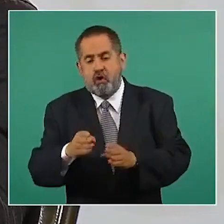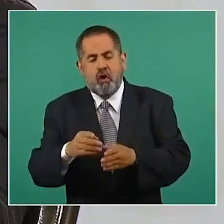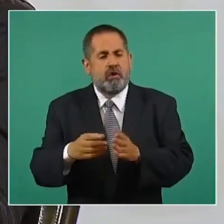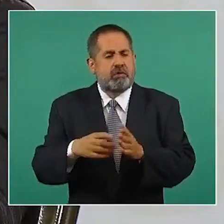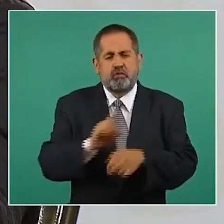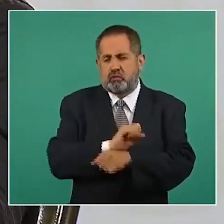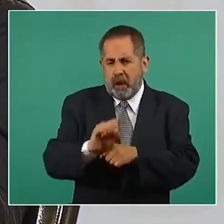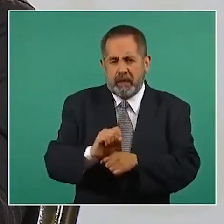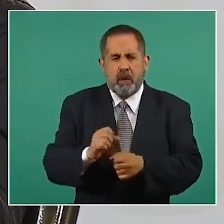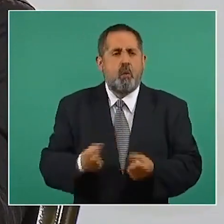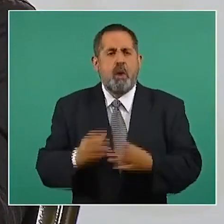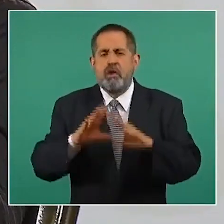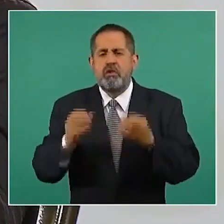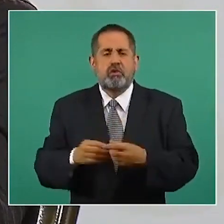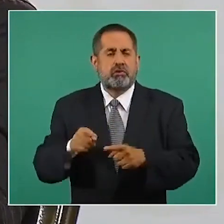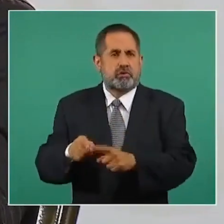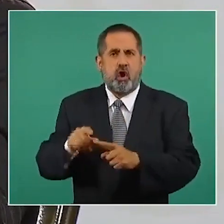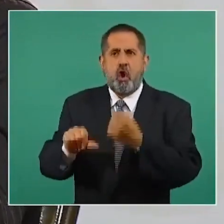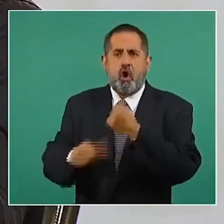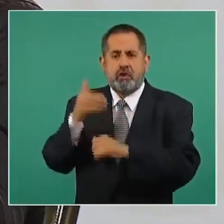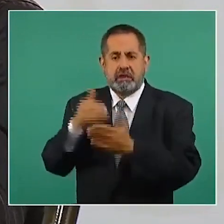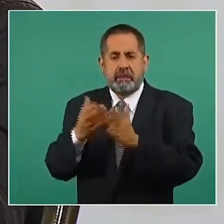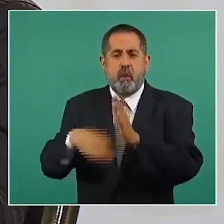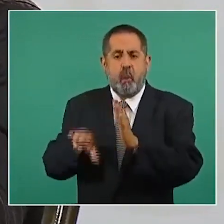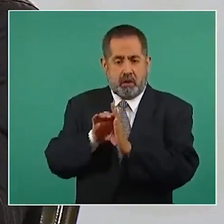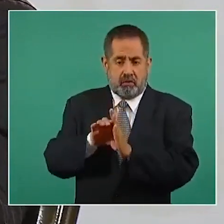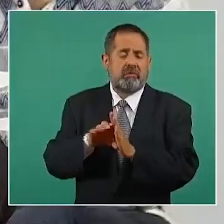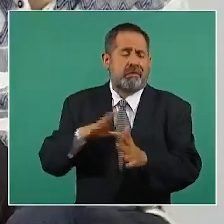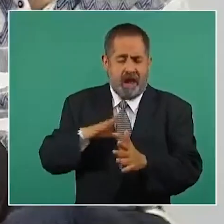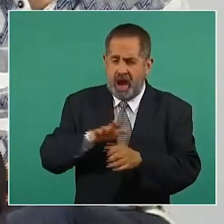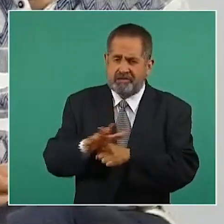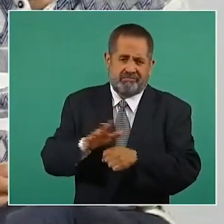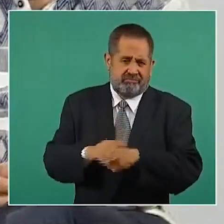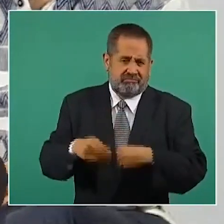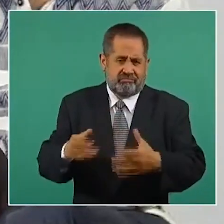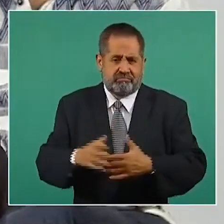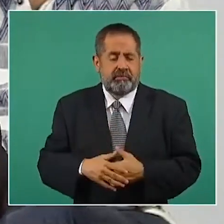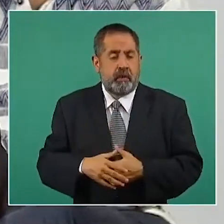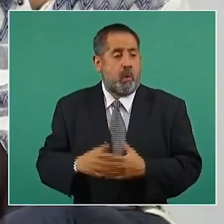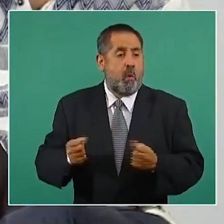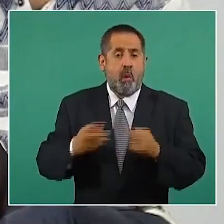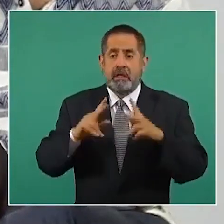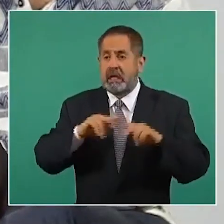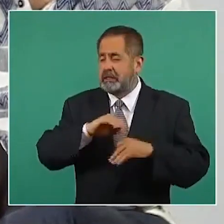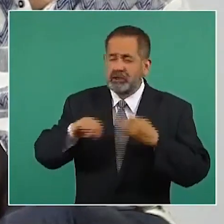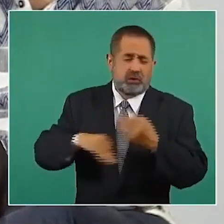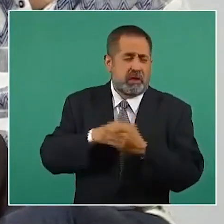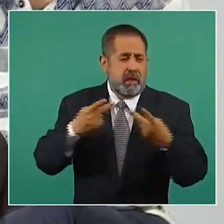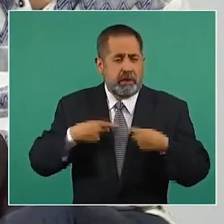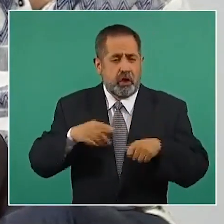mecánica, fueron más de 11,000 camas en total. El personal de salud asignado a la atención de